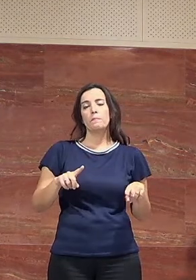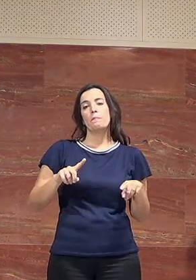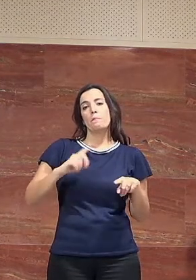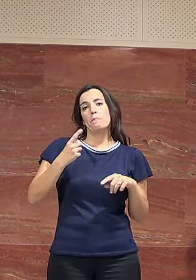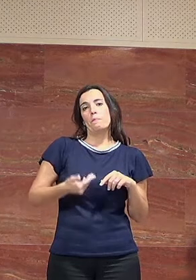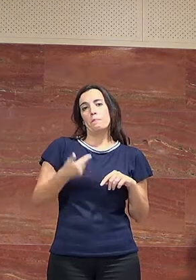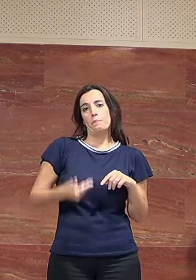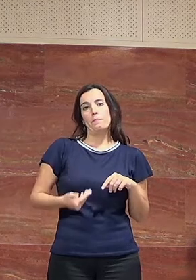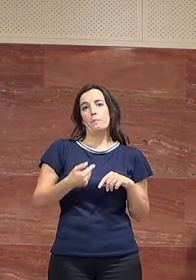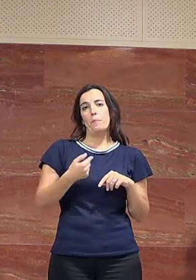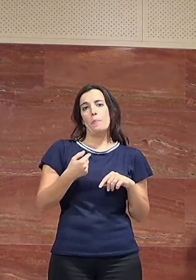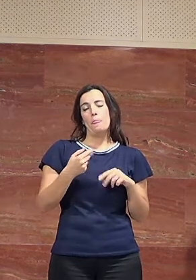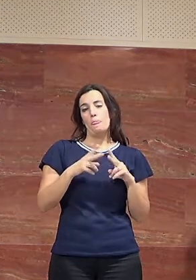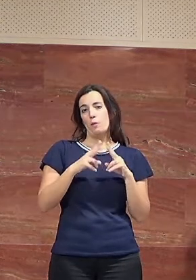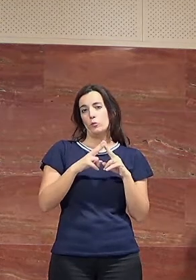esencialmente estas dos, de la